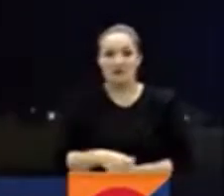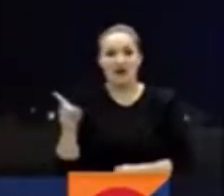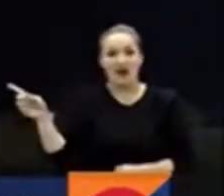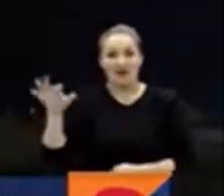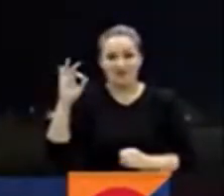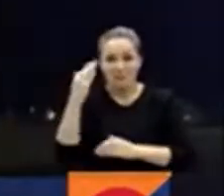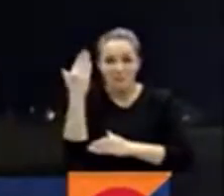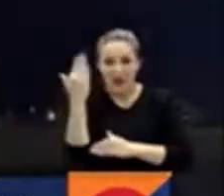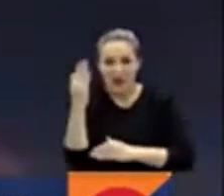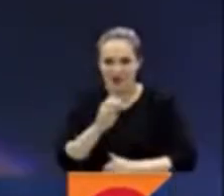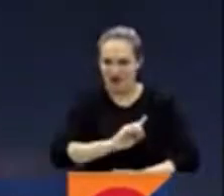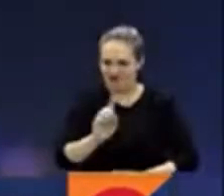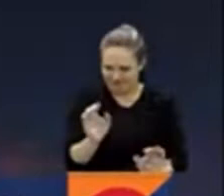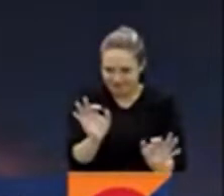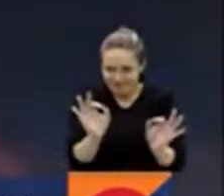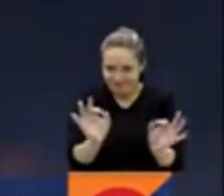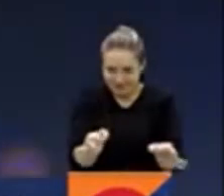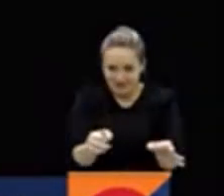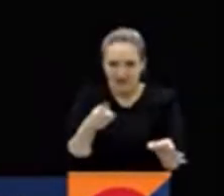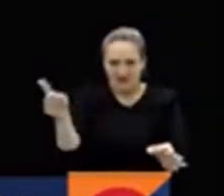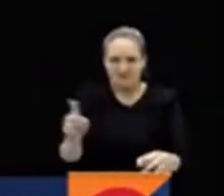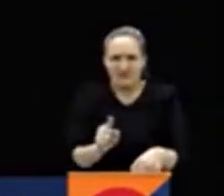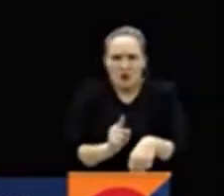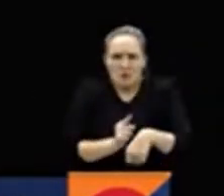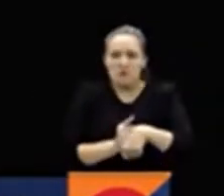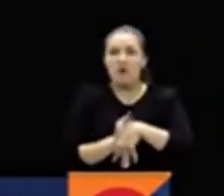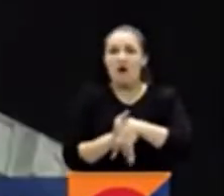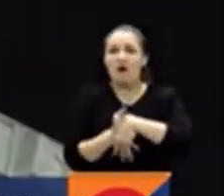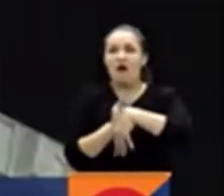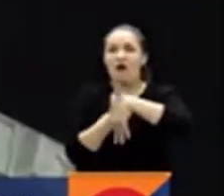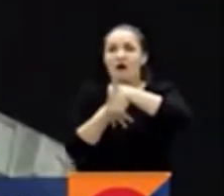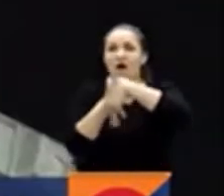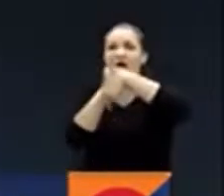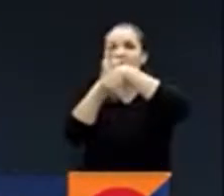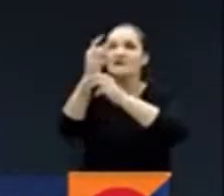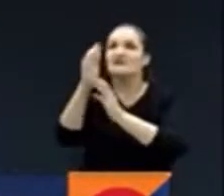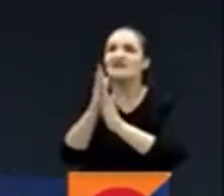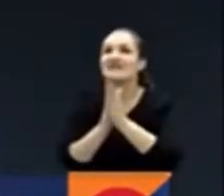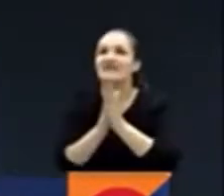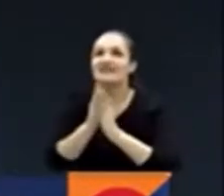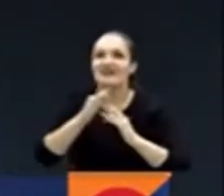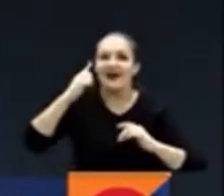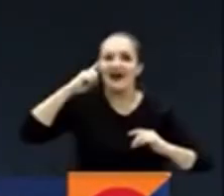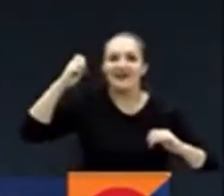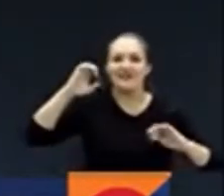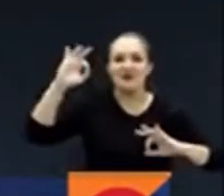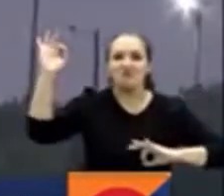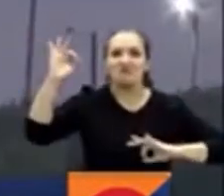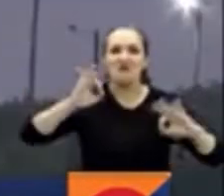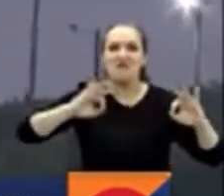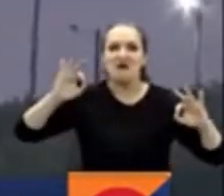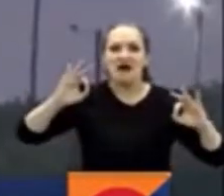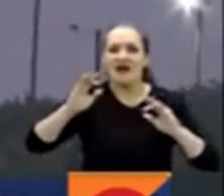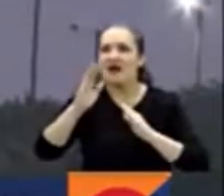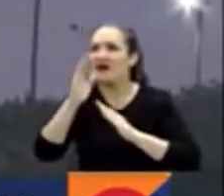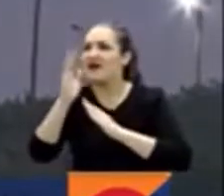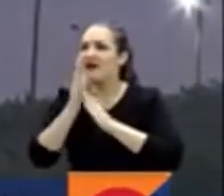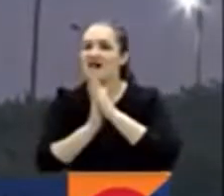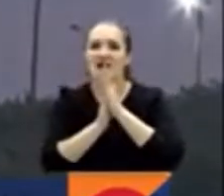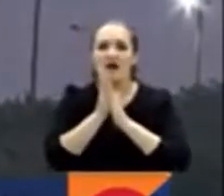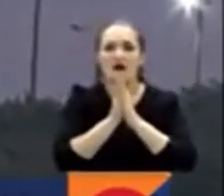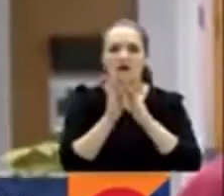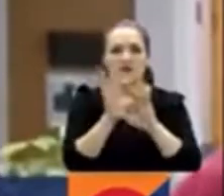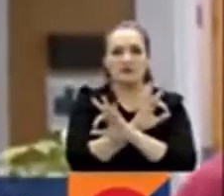La más ambiciosa apuesta para la reconquista de la Luna tuvo suspenso, riesgo y esta anécdota que acompañará por siempre